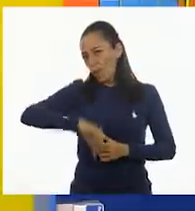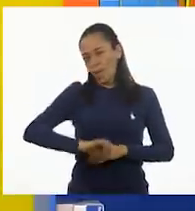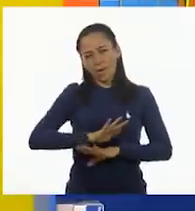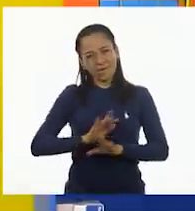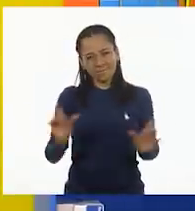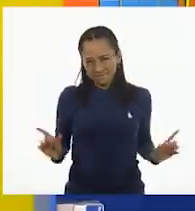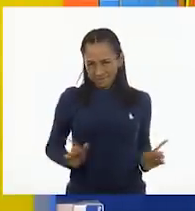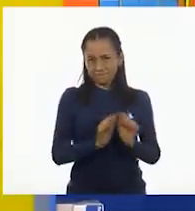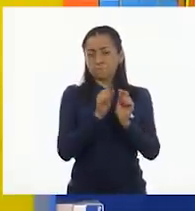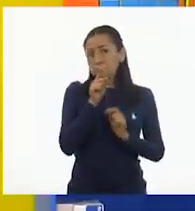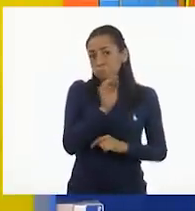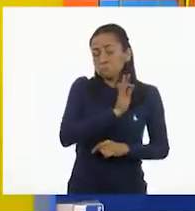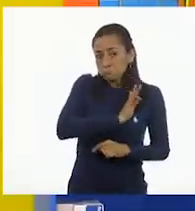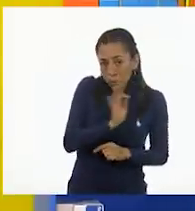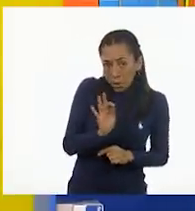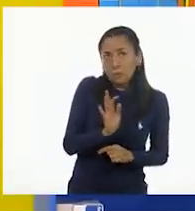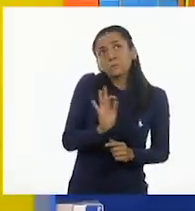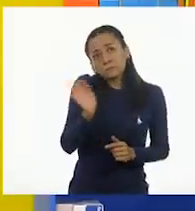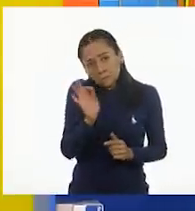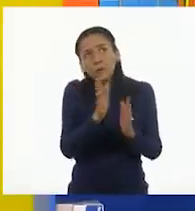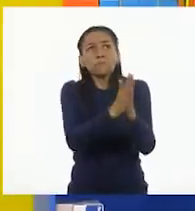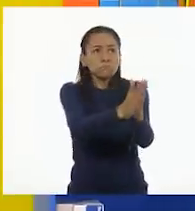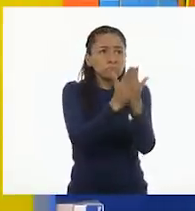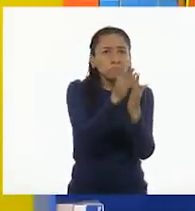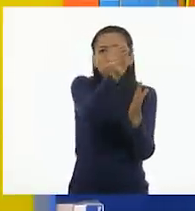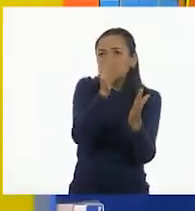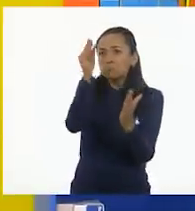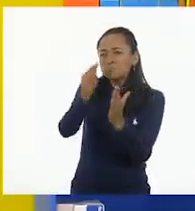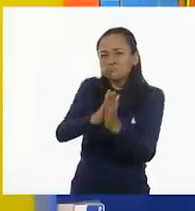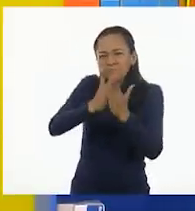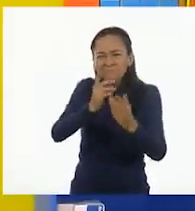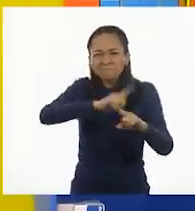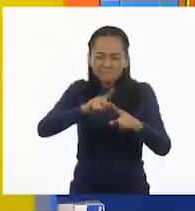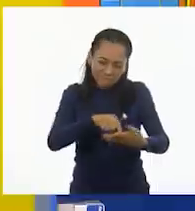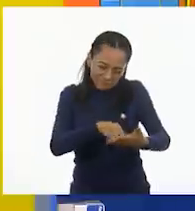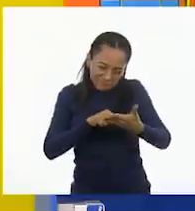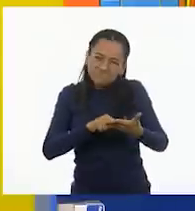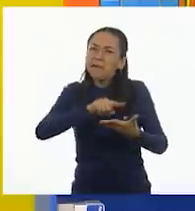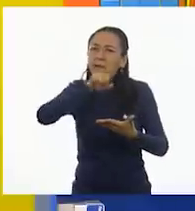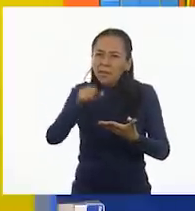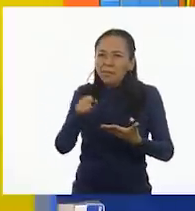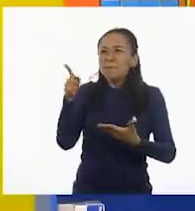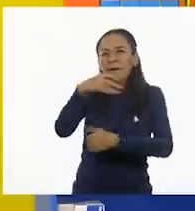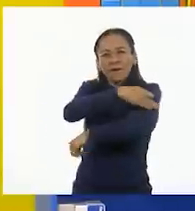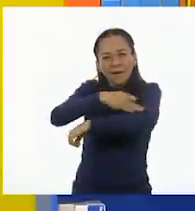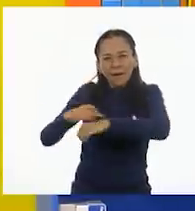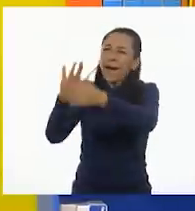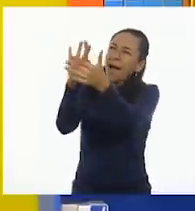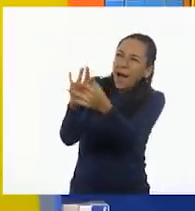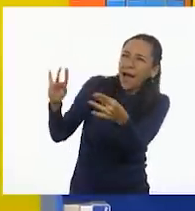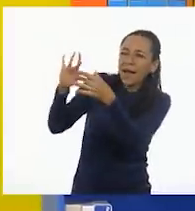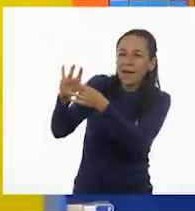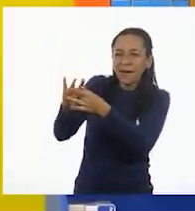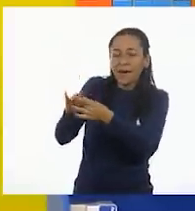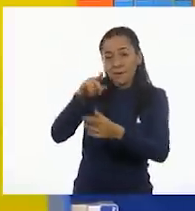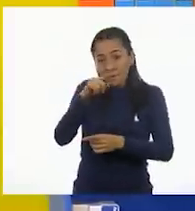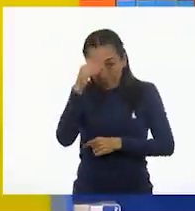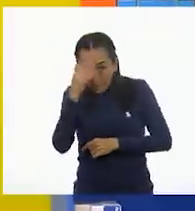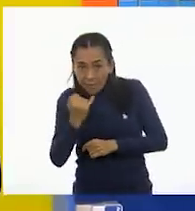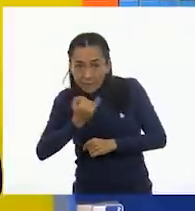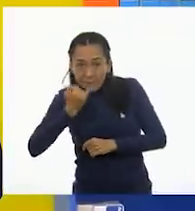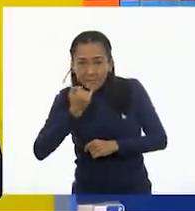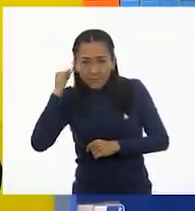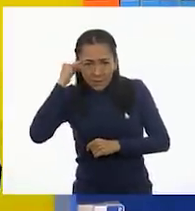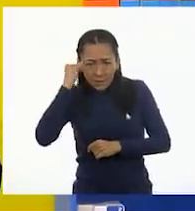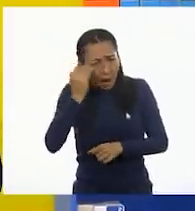te es posible, consulta otros libros y comenta el tema del día de hoy con tu familia. Si tienes la fortuna de hablar una lengua indígena, aprovecha también este